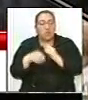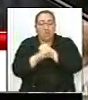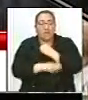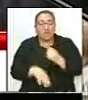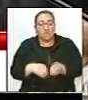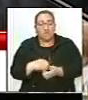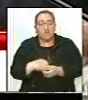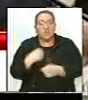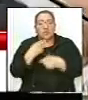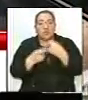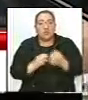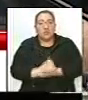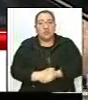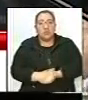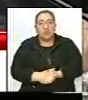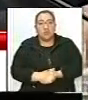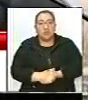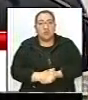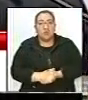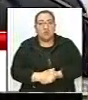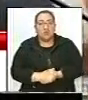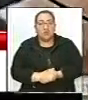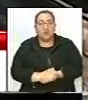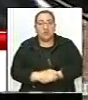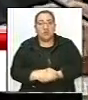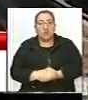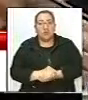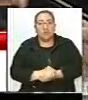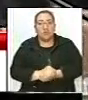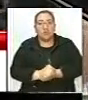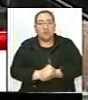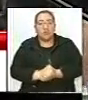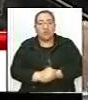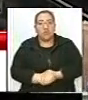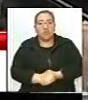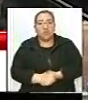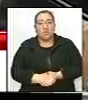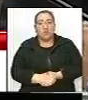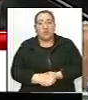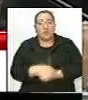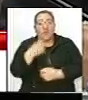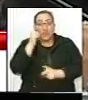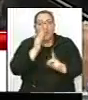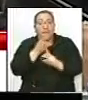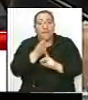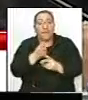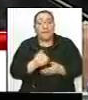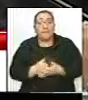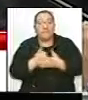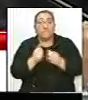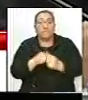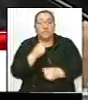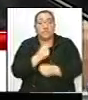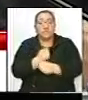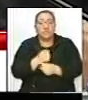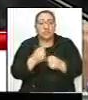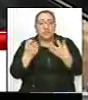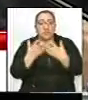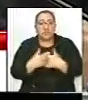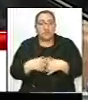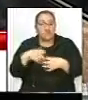caso. Vuelvo a repetir, son personas que no tienen otra alternativa, ni siquiera para ir a ofrecerse como obreros de la empresa